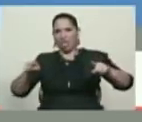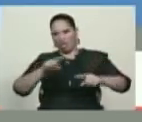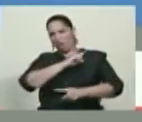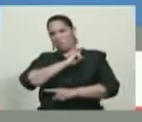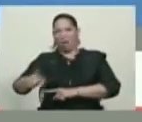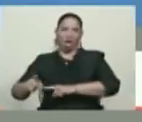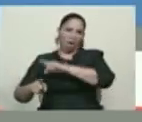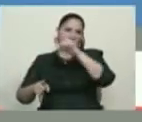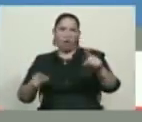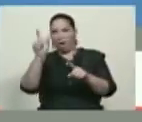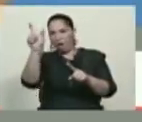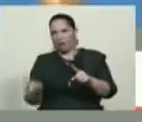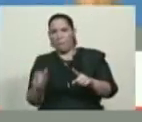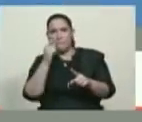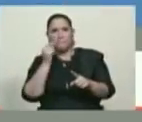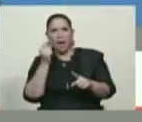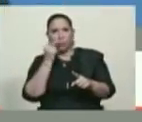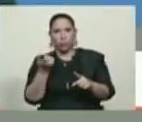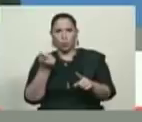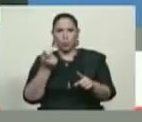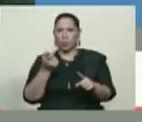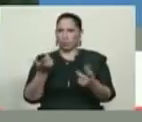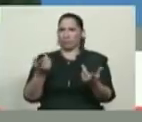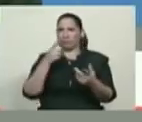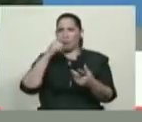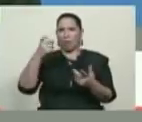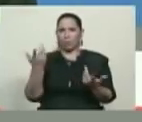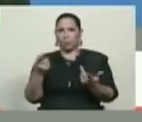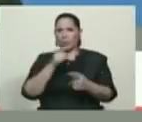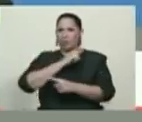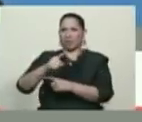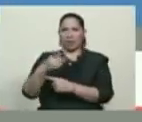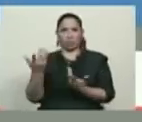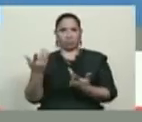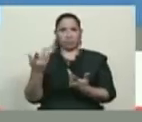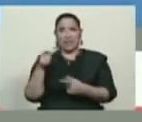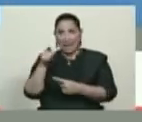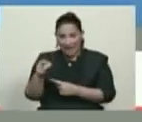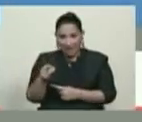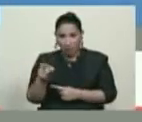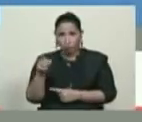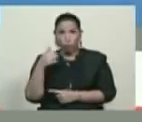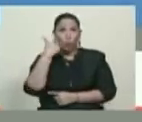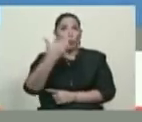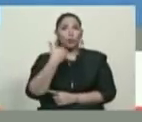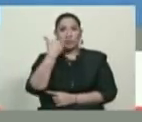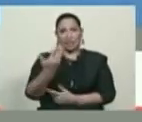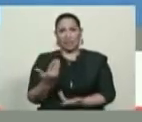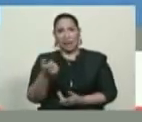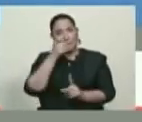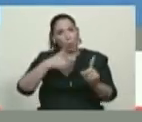el dictador. Primero es un insulto al pueblo venezolano. El pueblo venezolano,